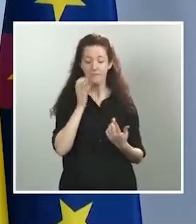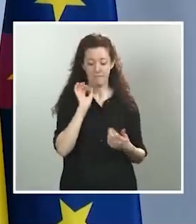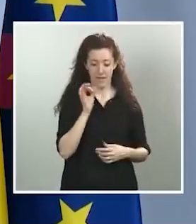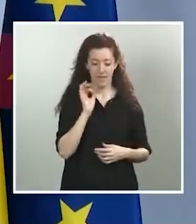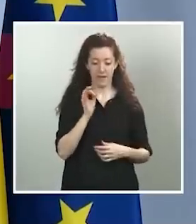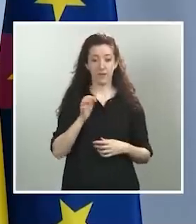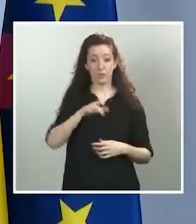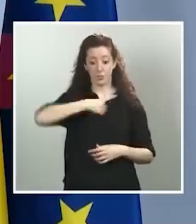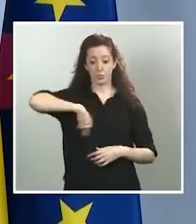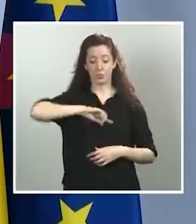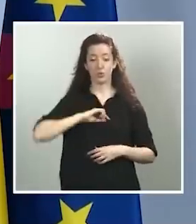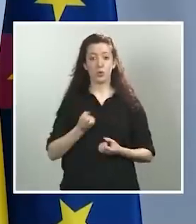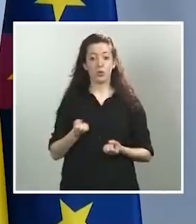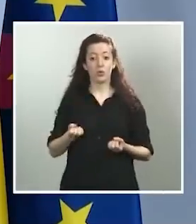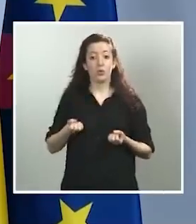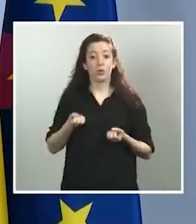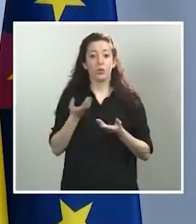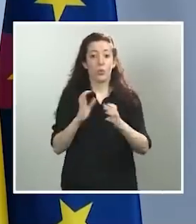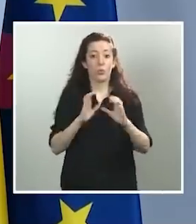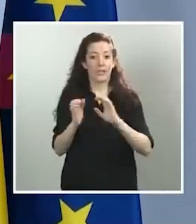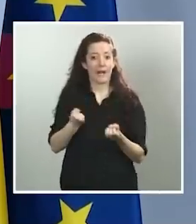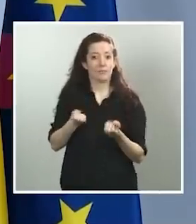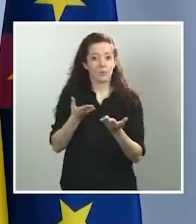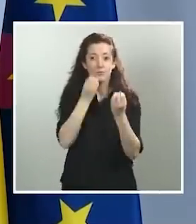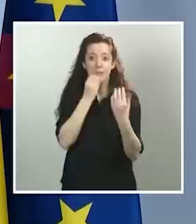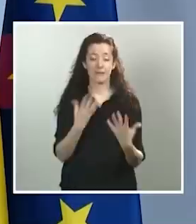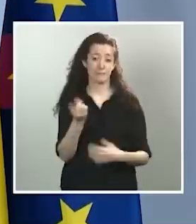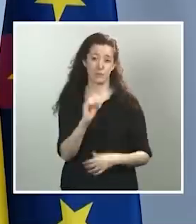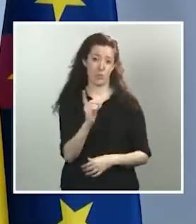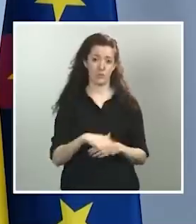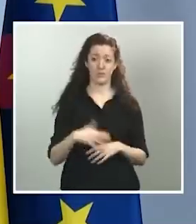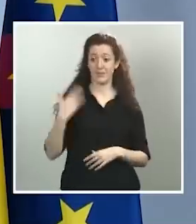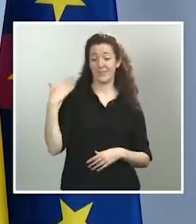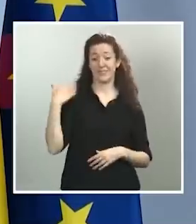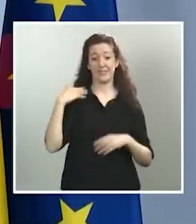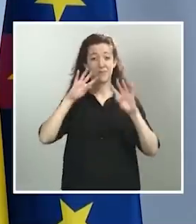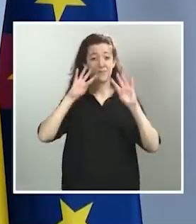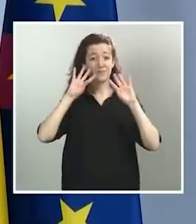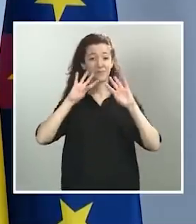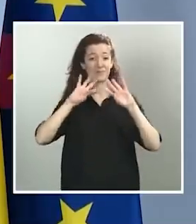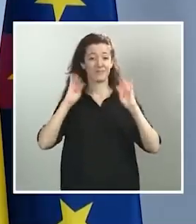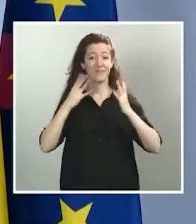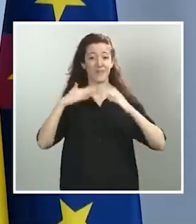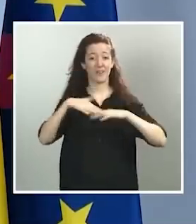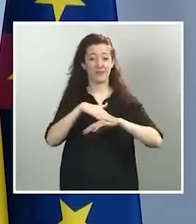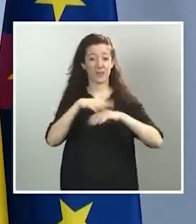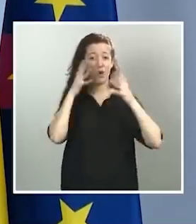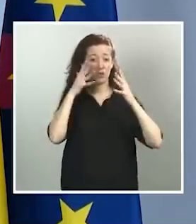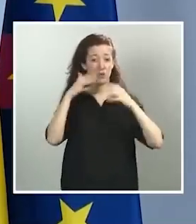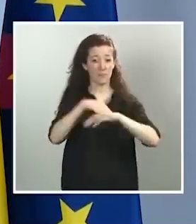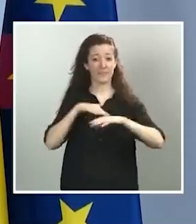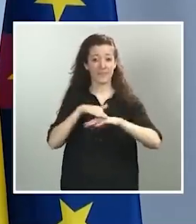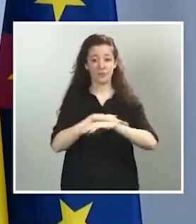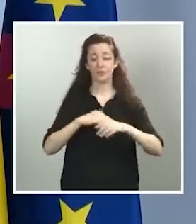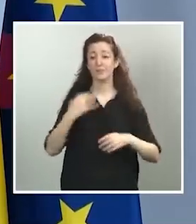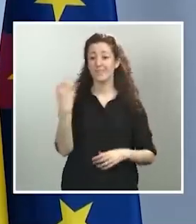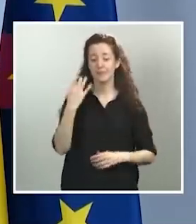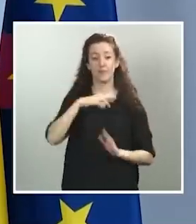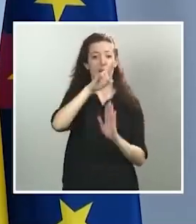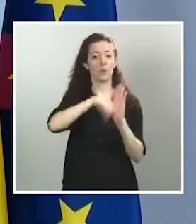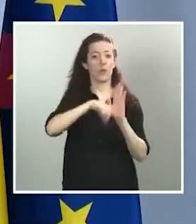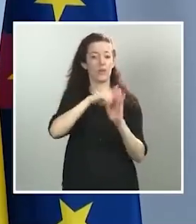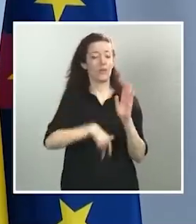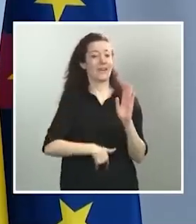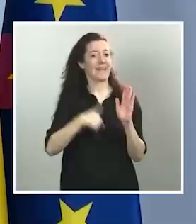autoridad para cambiarlo, que es el ministro de Sanidad. ¿Y qué pinta el vicepresidente del gobierno en